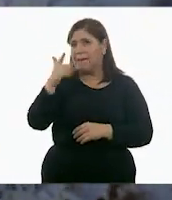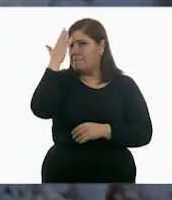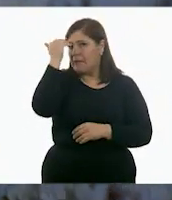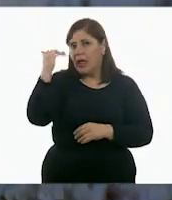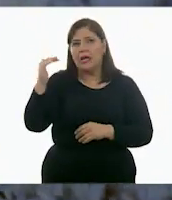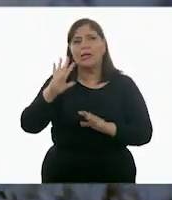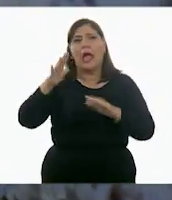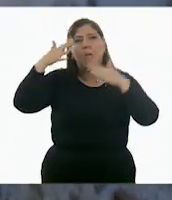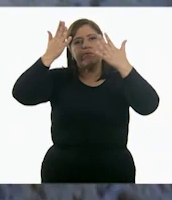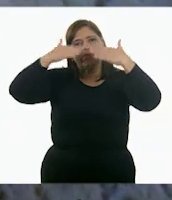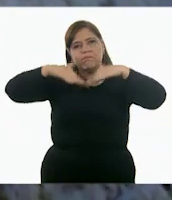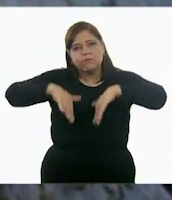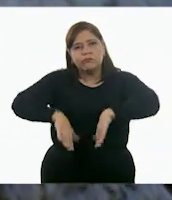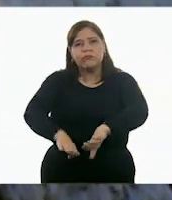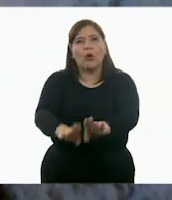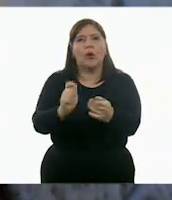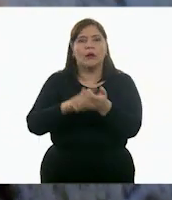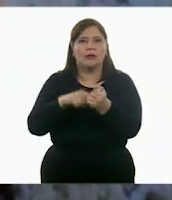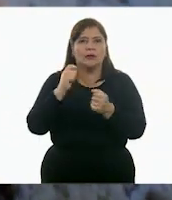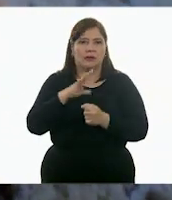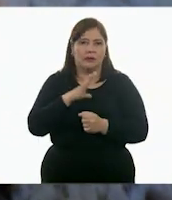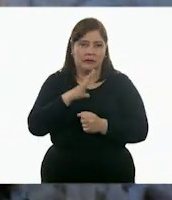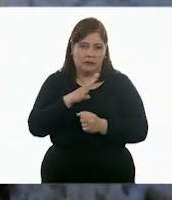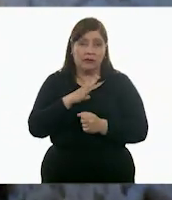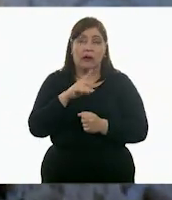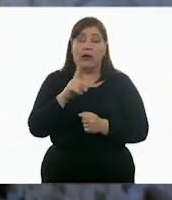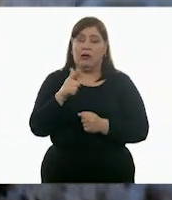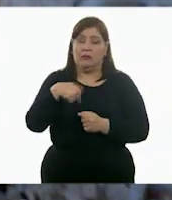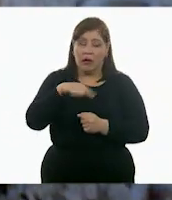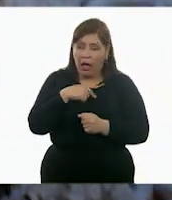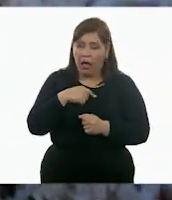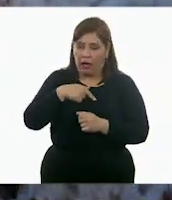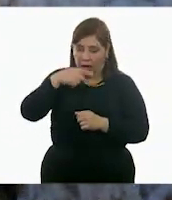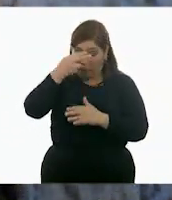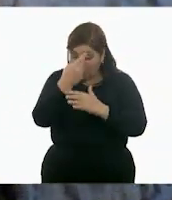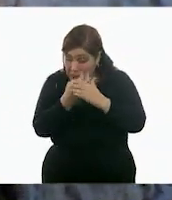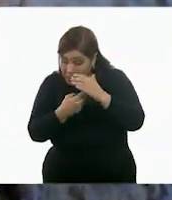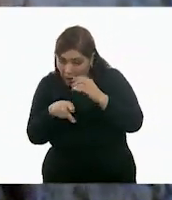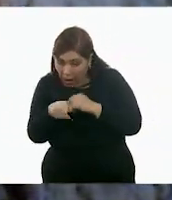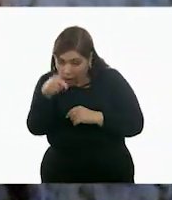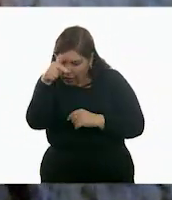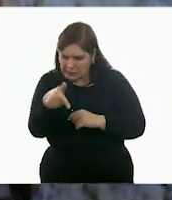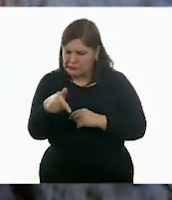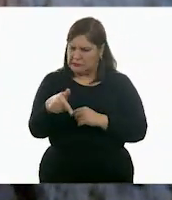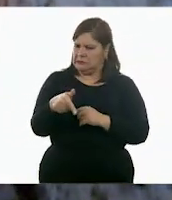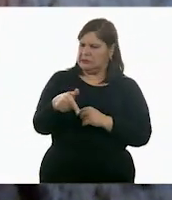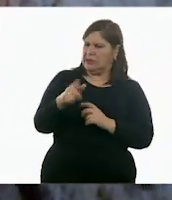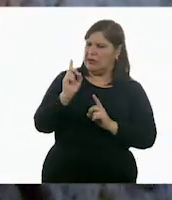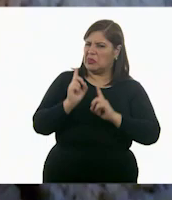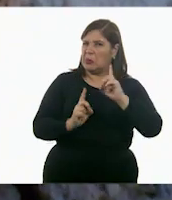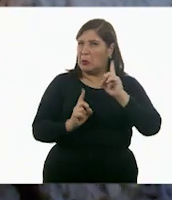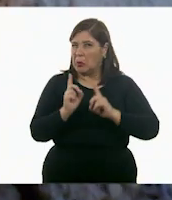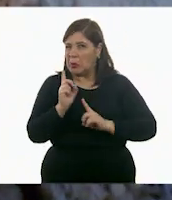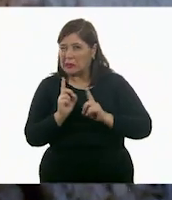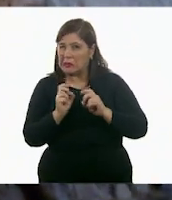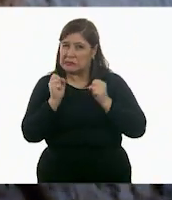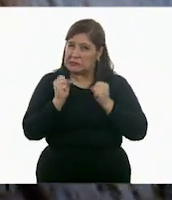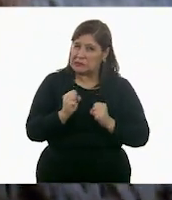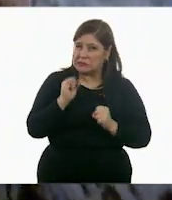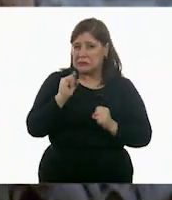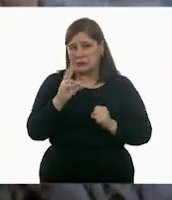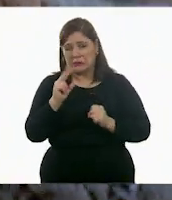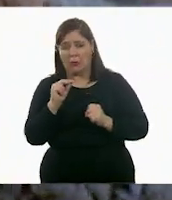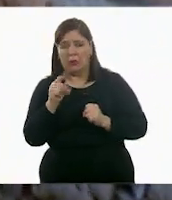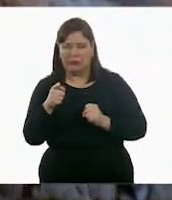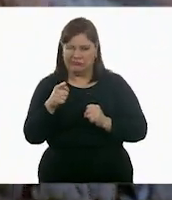estaba sumergida. Cuando nosotros lo vimos, debo decir que fuimos muy escépticos, porque la forma del